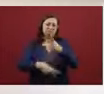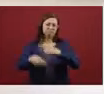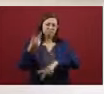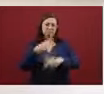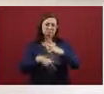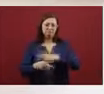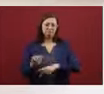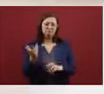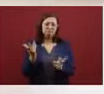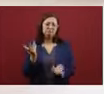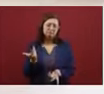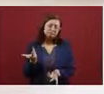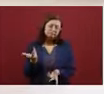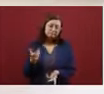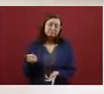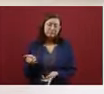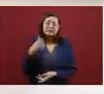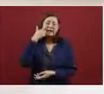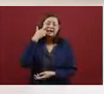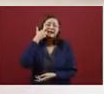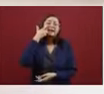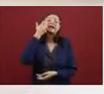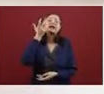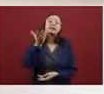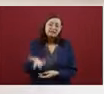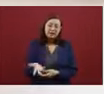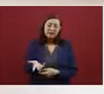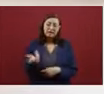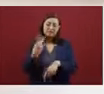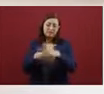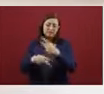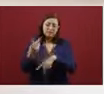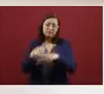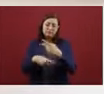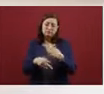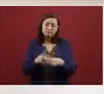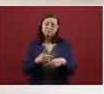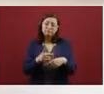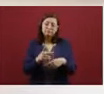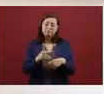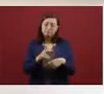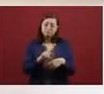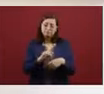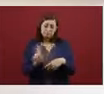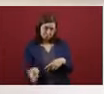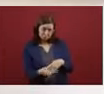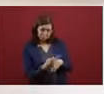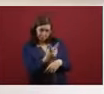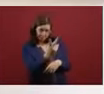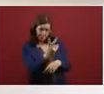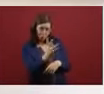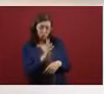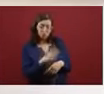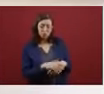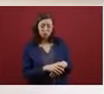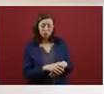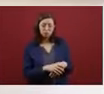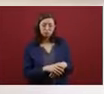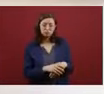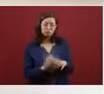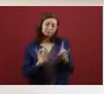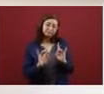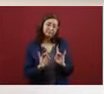y de haber sido posible, él tenía el deseo de hacerle a usted una pregunta, si así